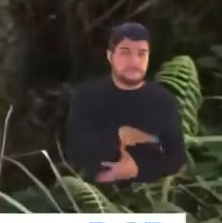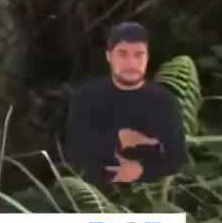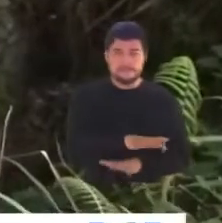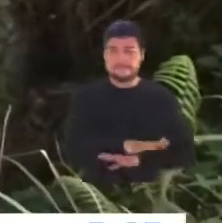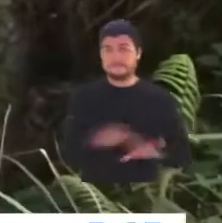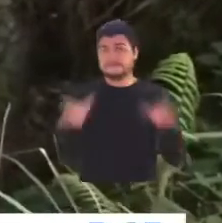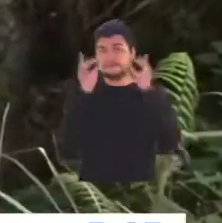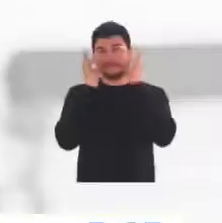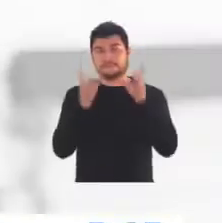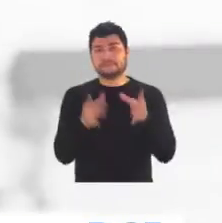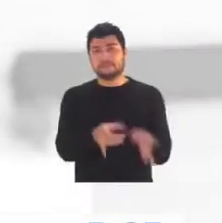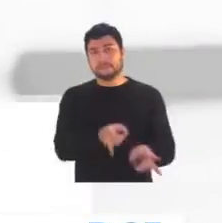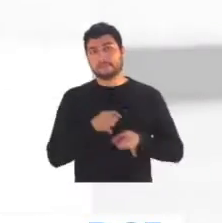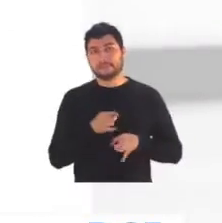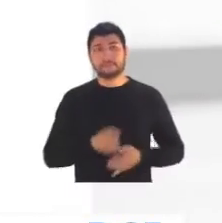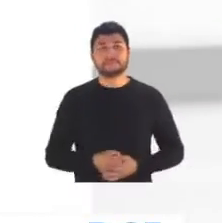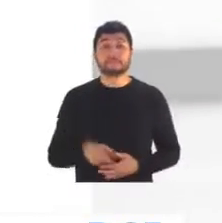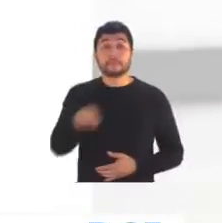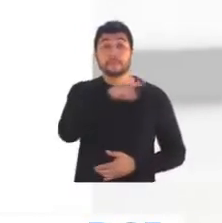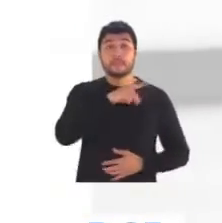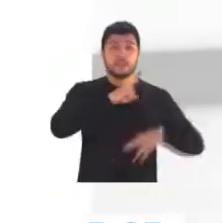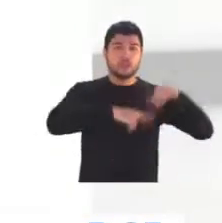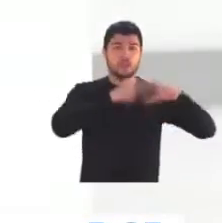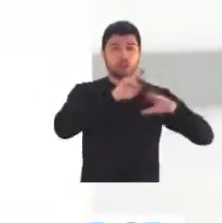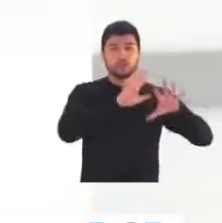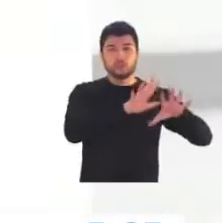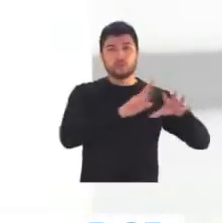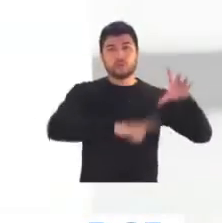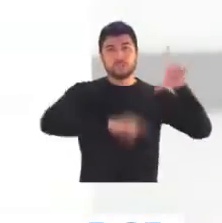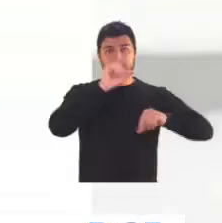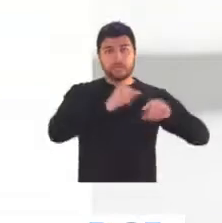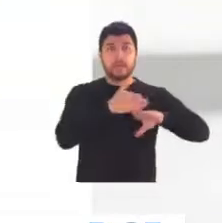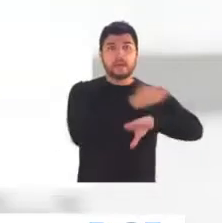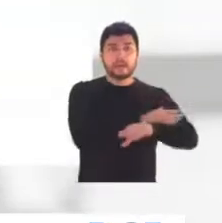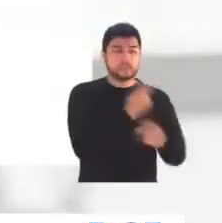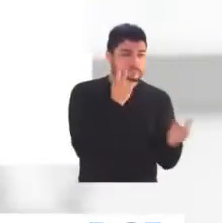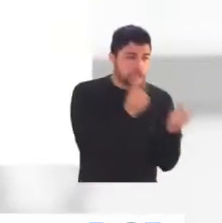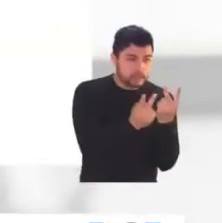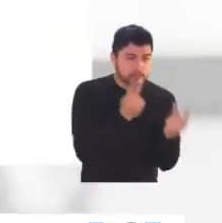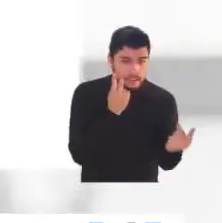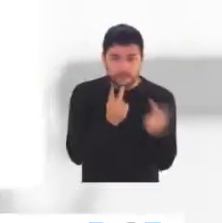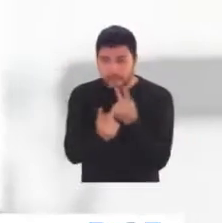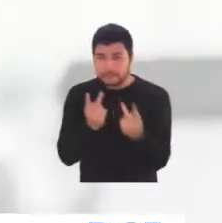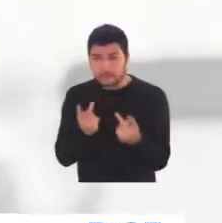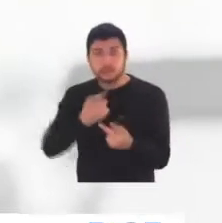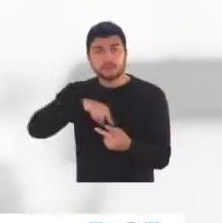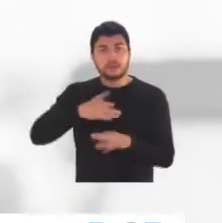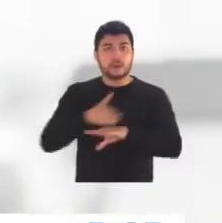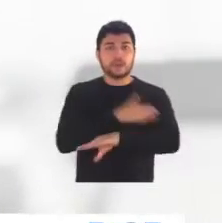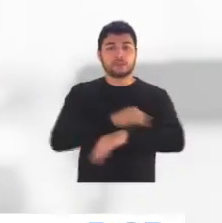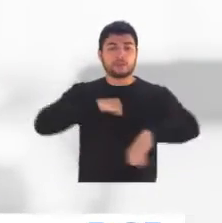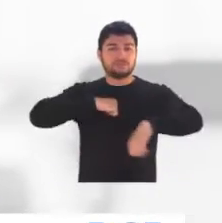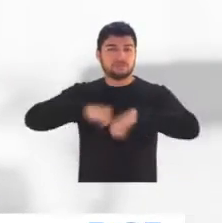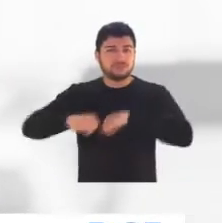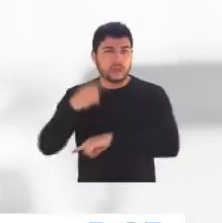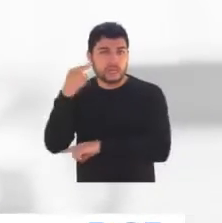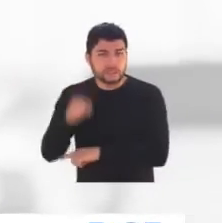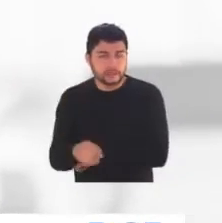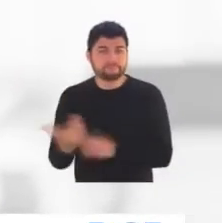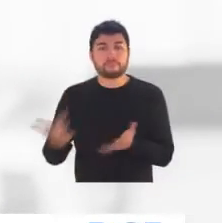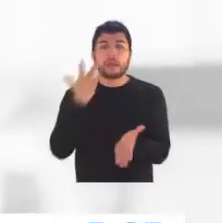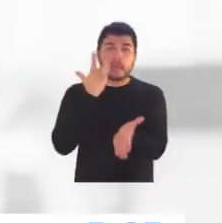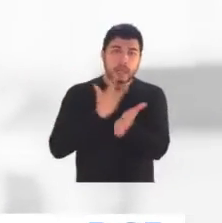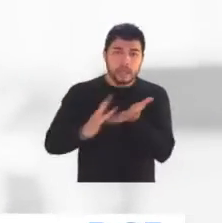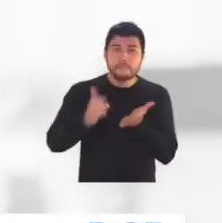informe, la Secretaría de Obras Públicas de La Estrella detalló cada una de las acciones que se han realizado en la vía, como limpieza